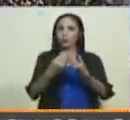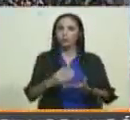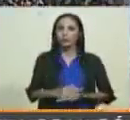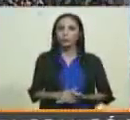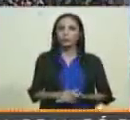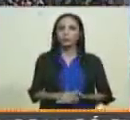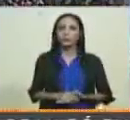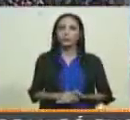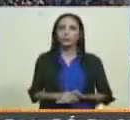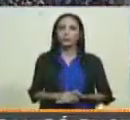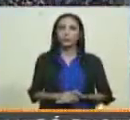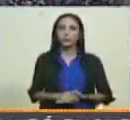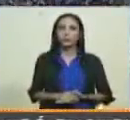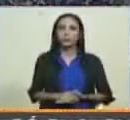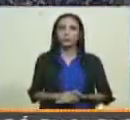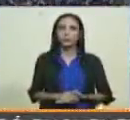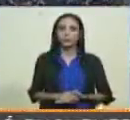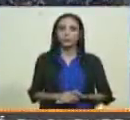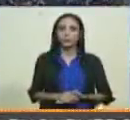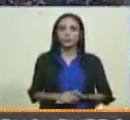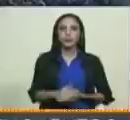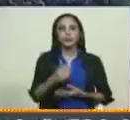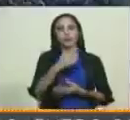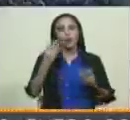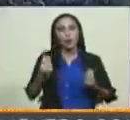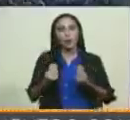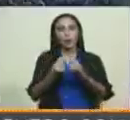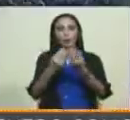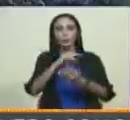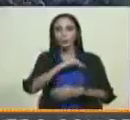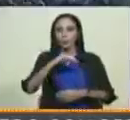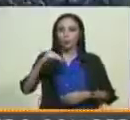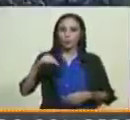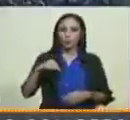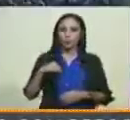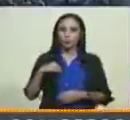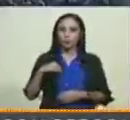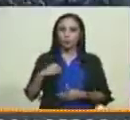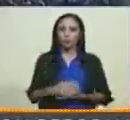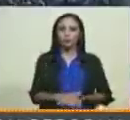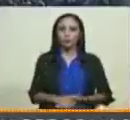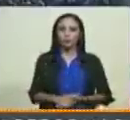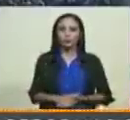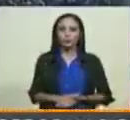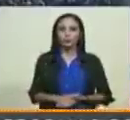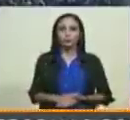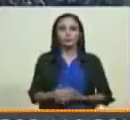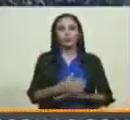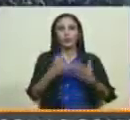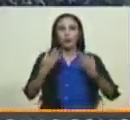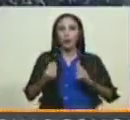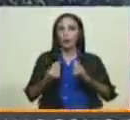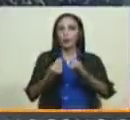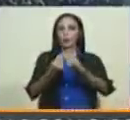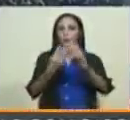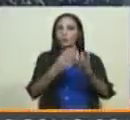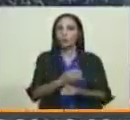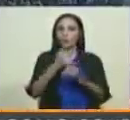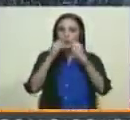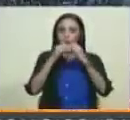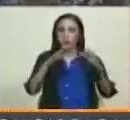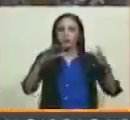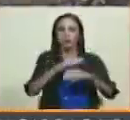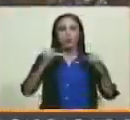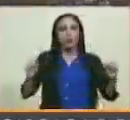el Saladillo y están aquí con nosotros dándonos todo su brillo. ¡Que